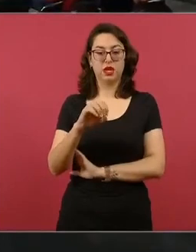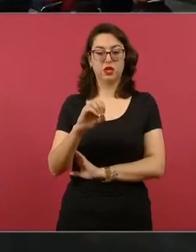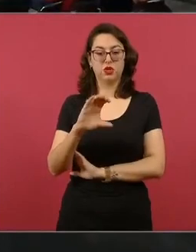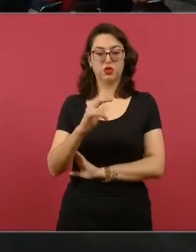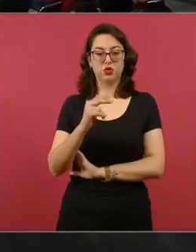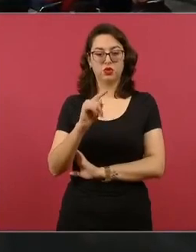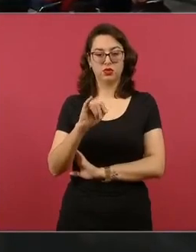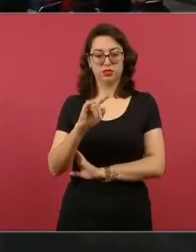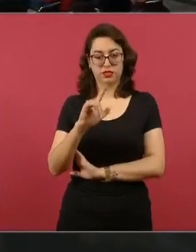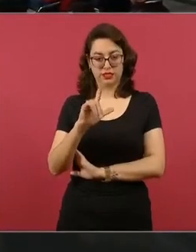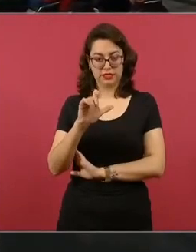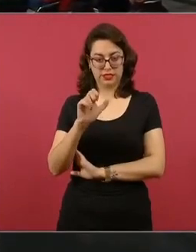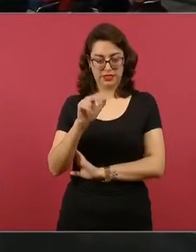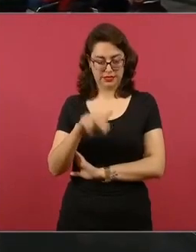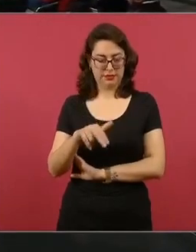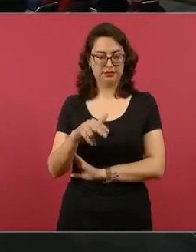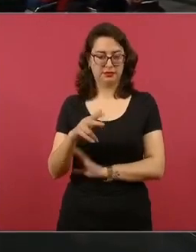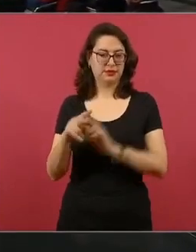se intentó